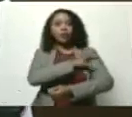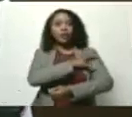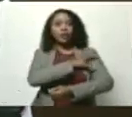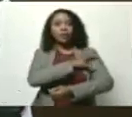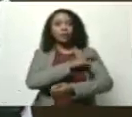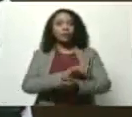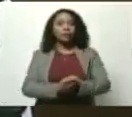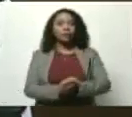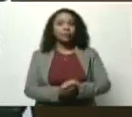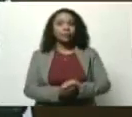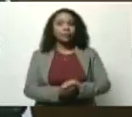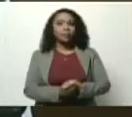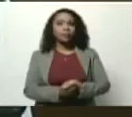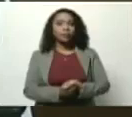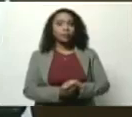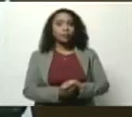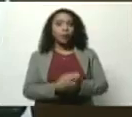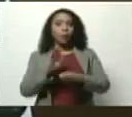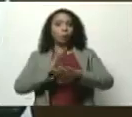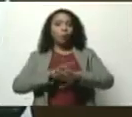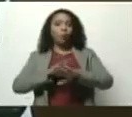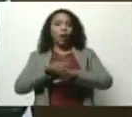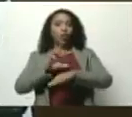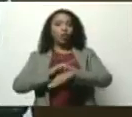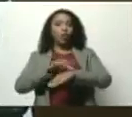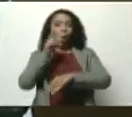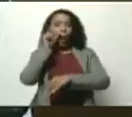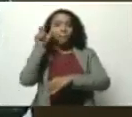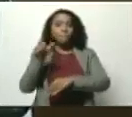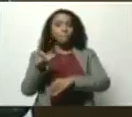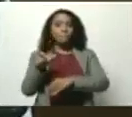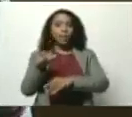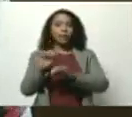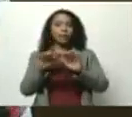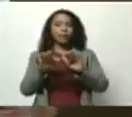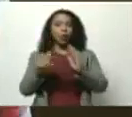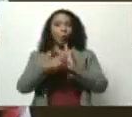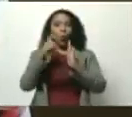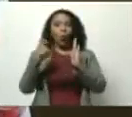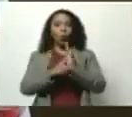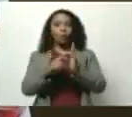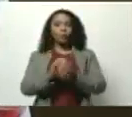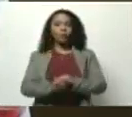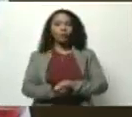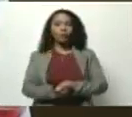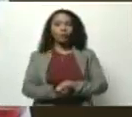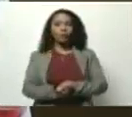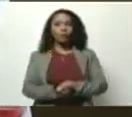por el doctor josé gregorio centeno secretario general